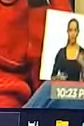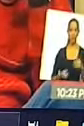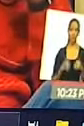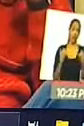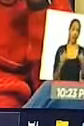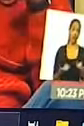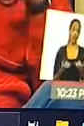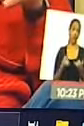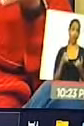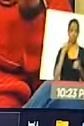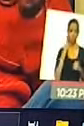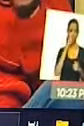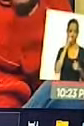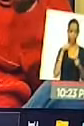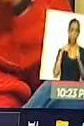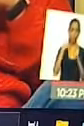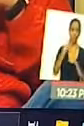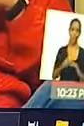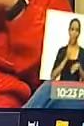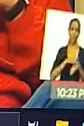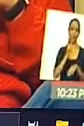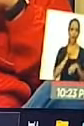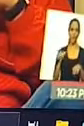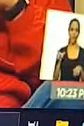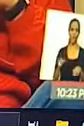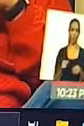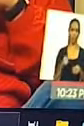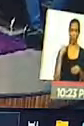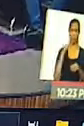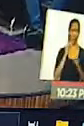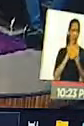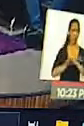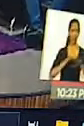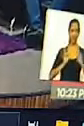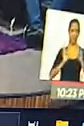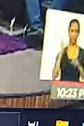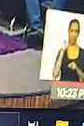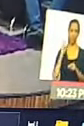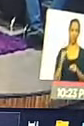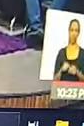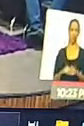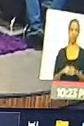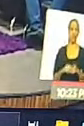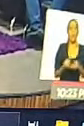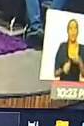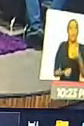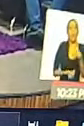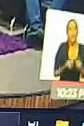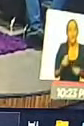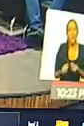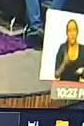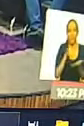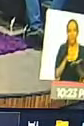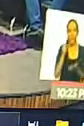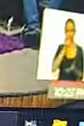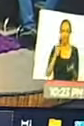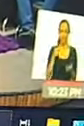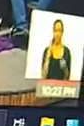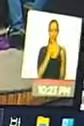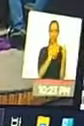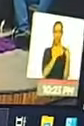estuve un año después, porque esa gente no dio mala cara sobre el tema de Venezuela. ¿Cómo no le iba a llegar a la gente si el que estaba responsable, uno de los responsables de la